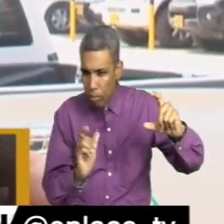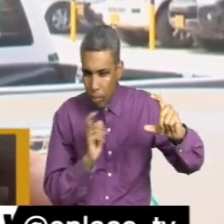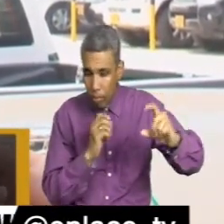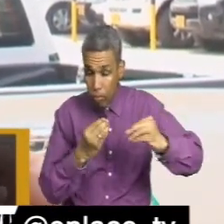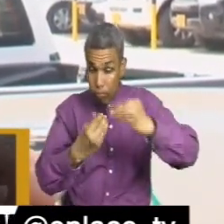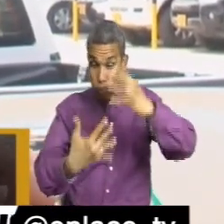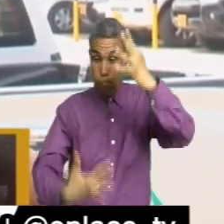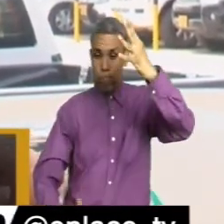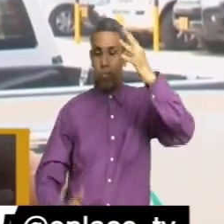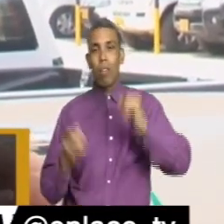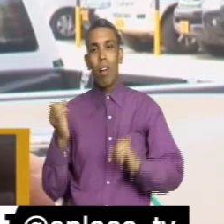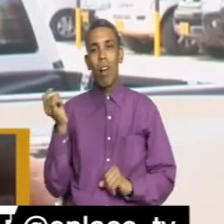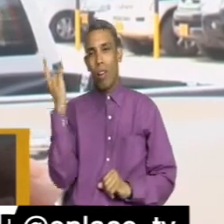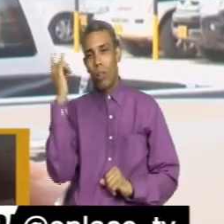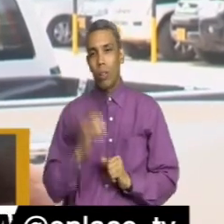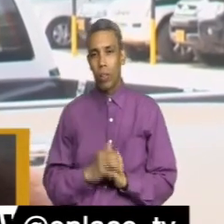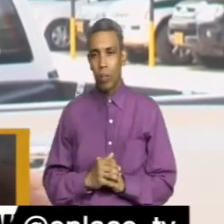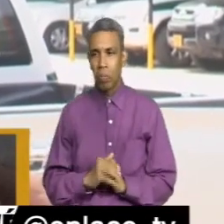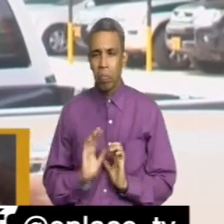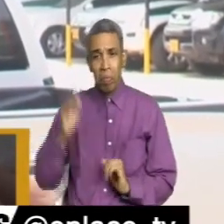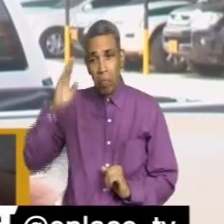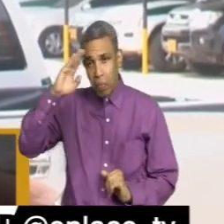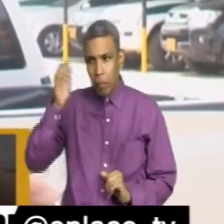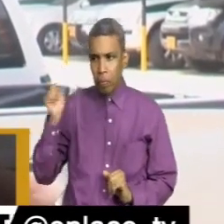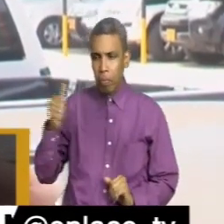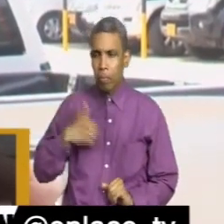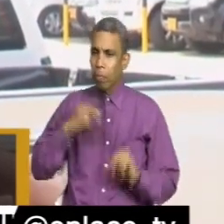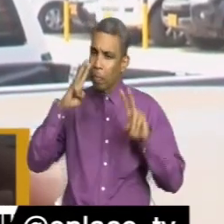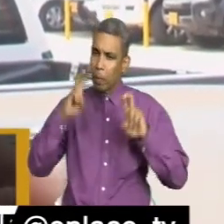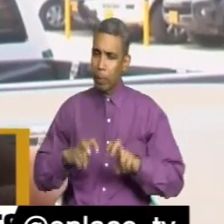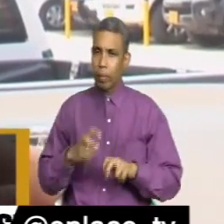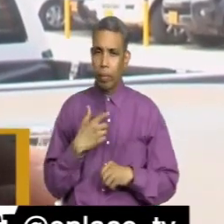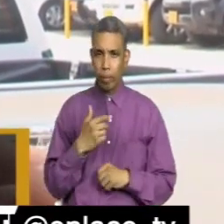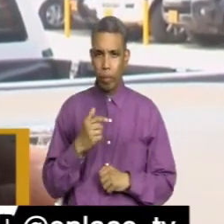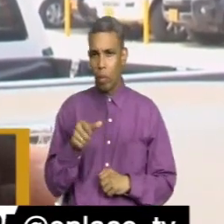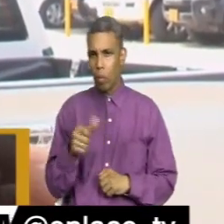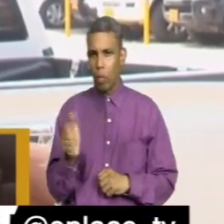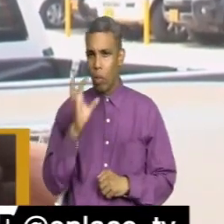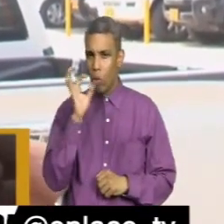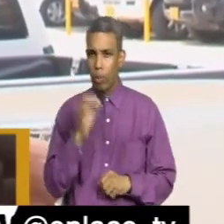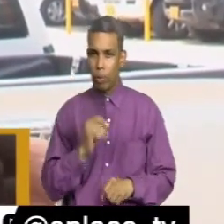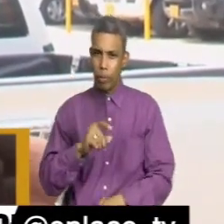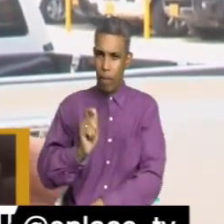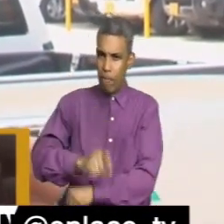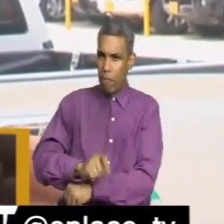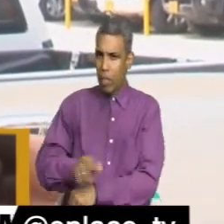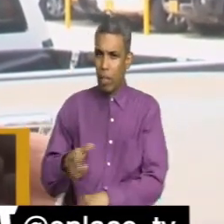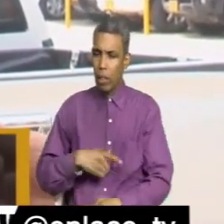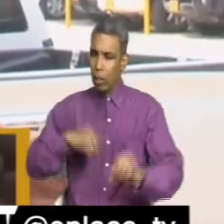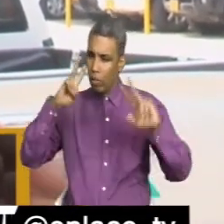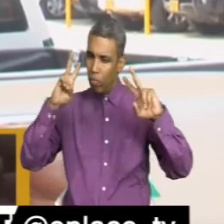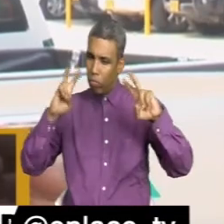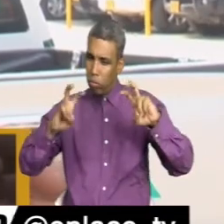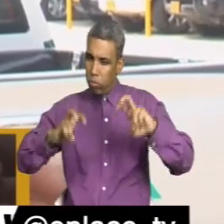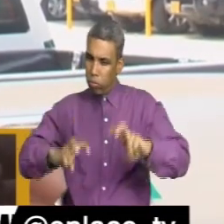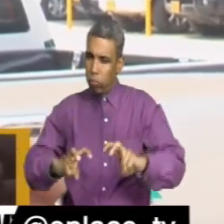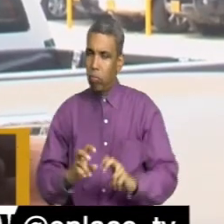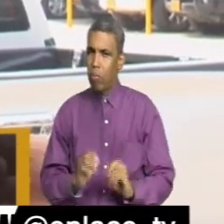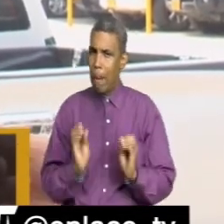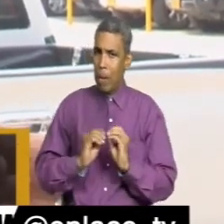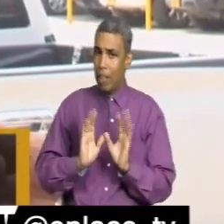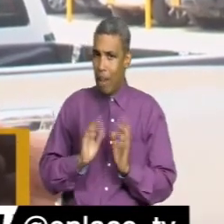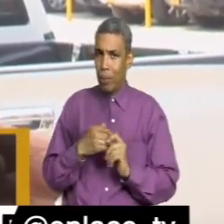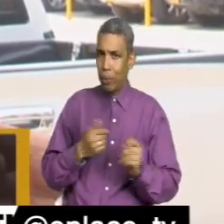aclararán y ampliarán un poco más el caso con el fiscal para que el juez control de garantía le defina su situación y exactamente le